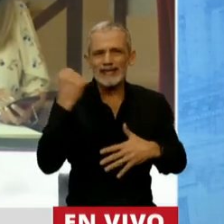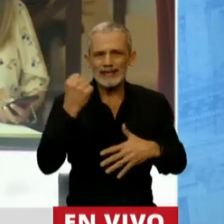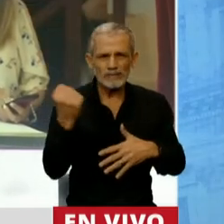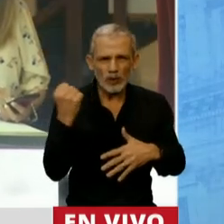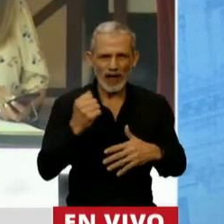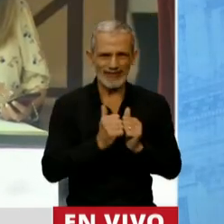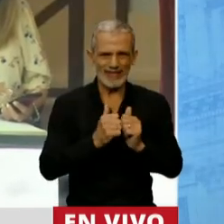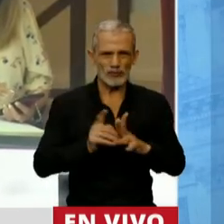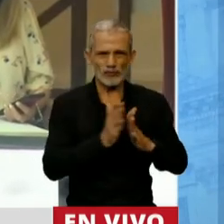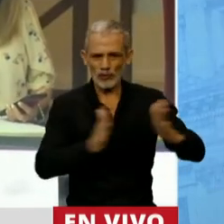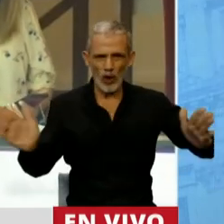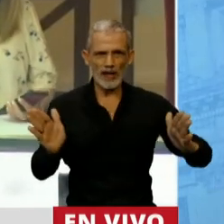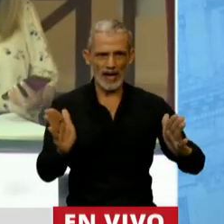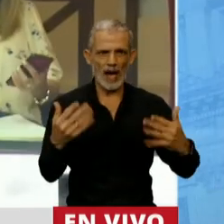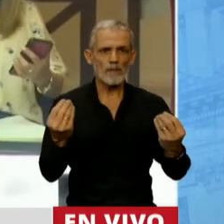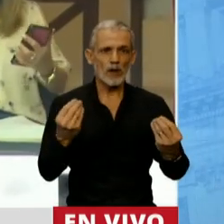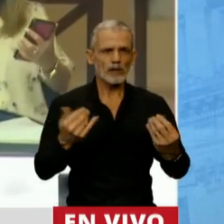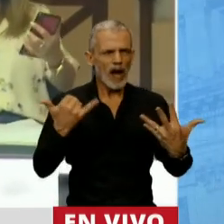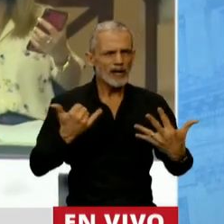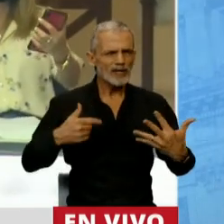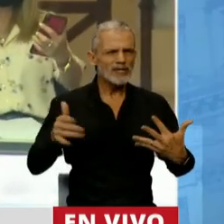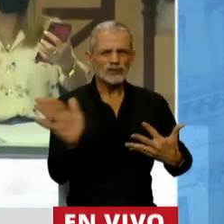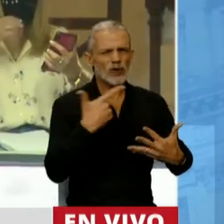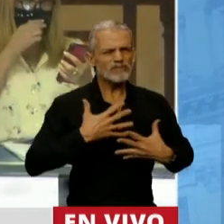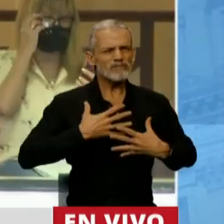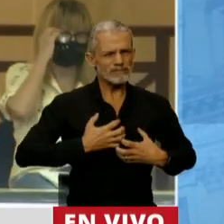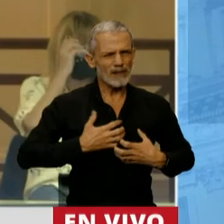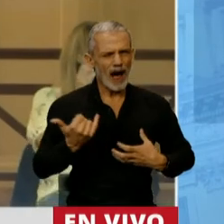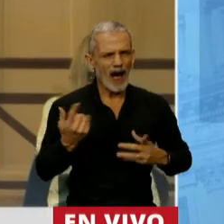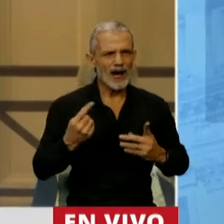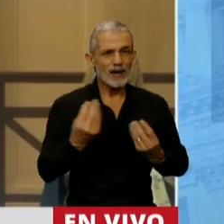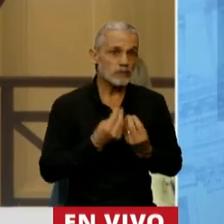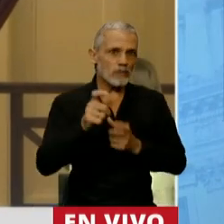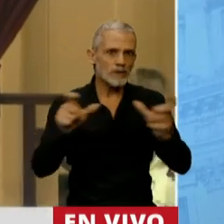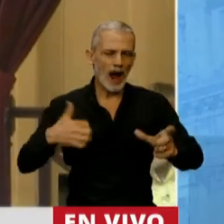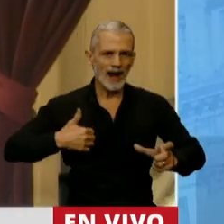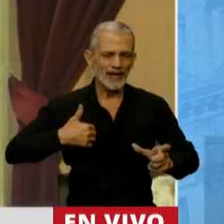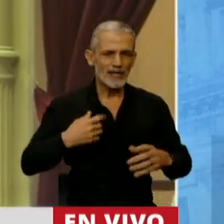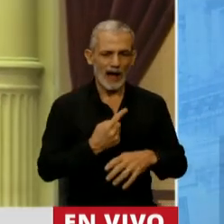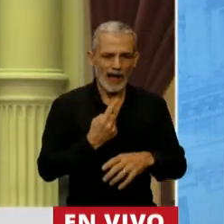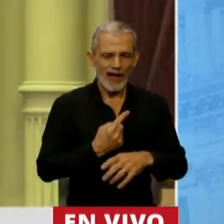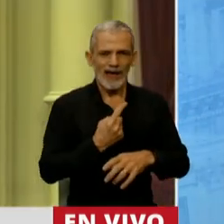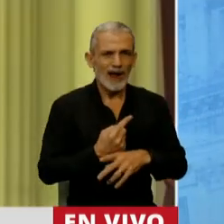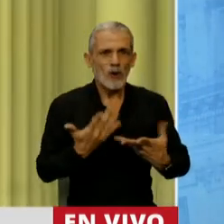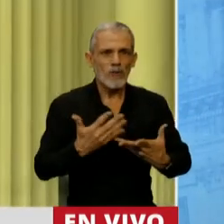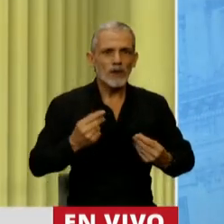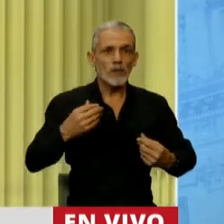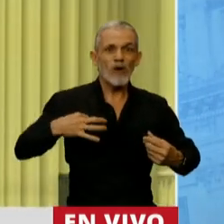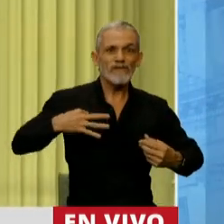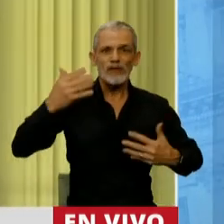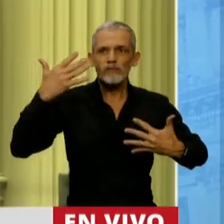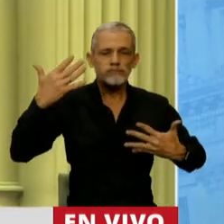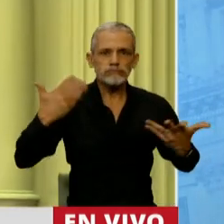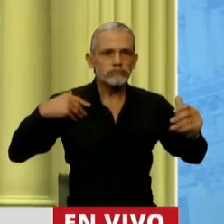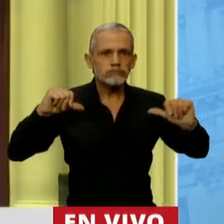lleva a un estado de angustia y para muchos argentinos un estado de no poder proyectar su vida porque no